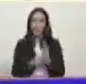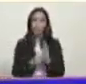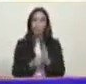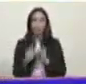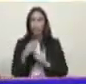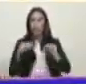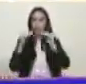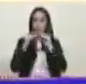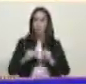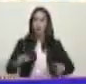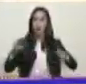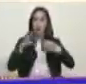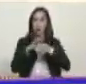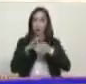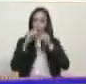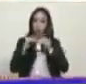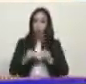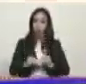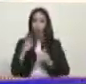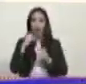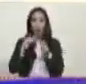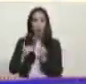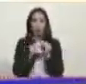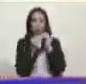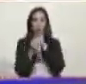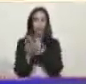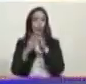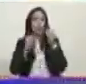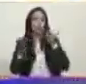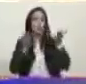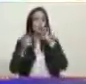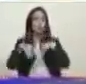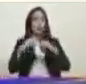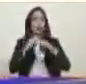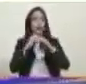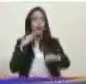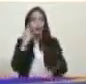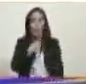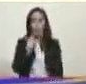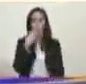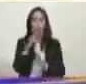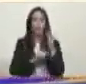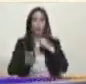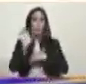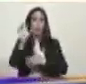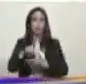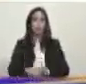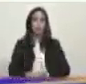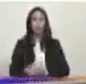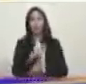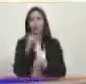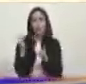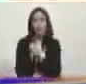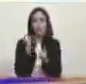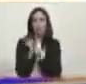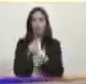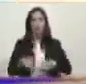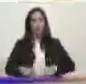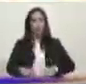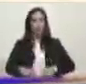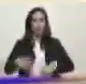que usted nos ha ordenado en la recuperación de todo el sistema Yutón a nivel nacional, trabajando muy